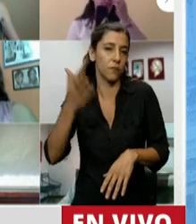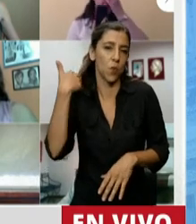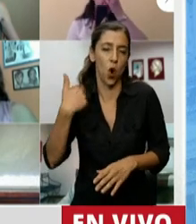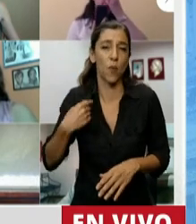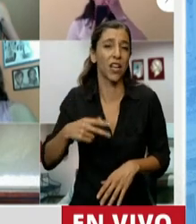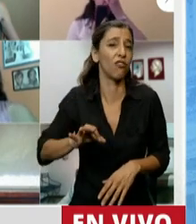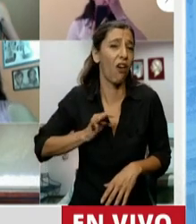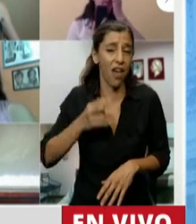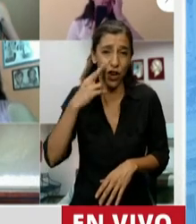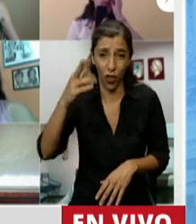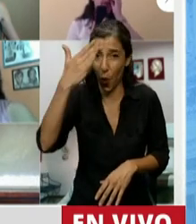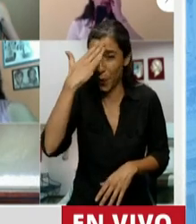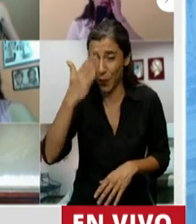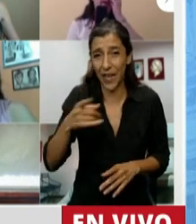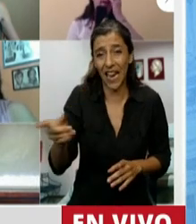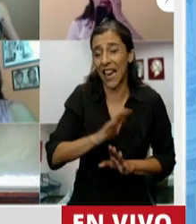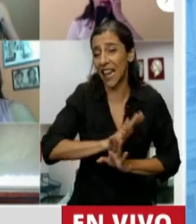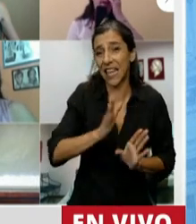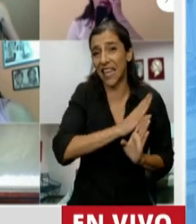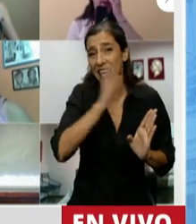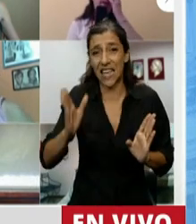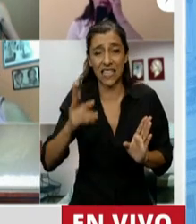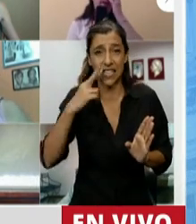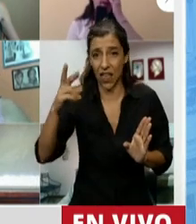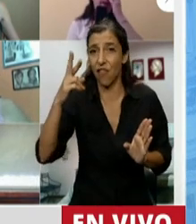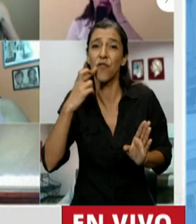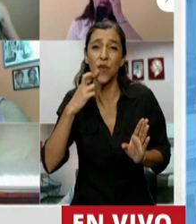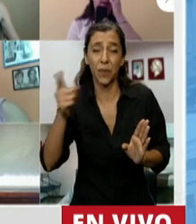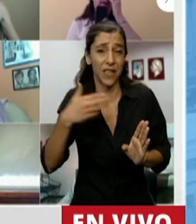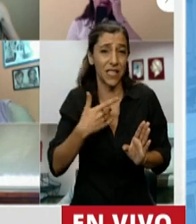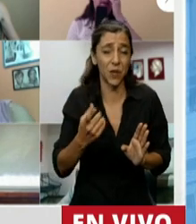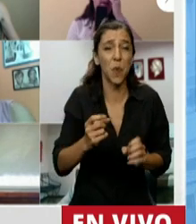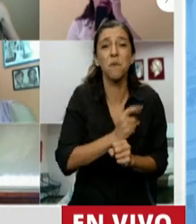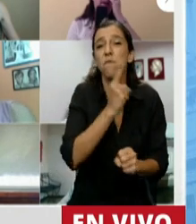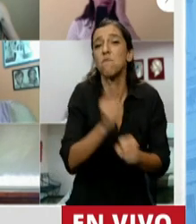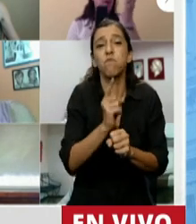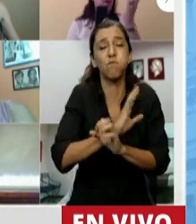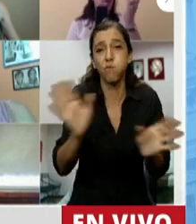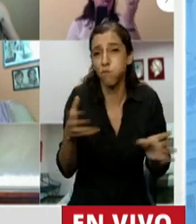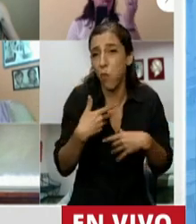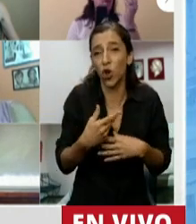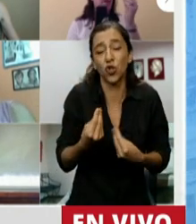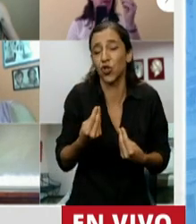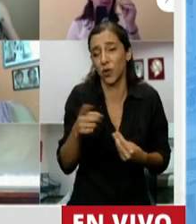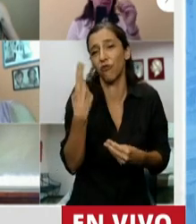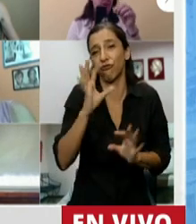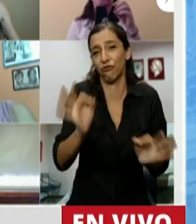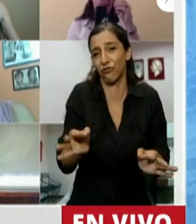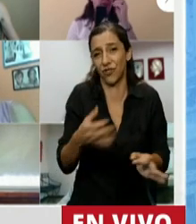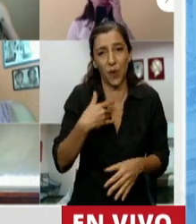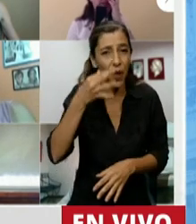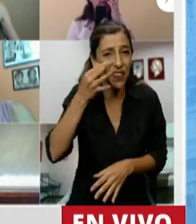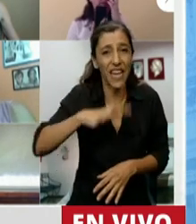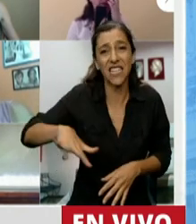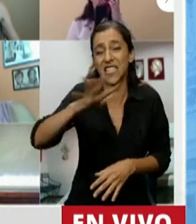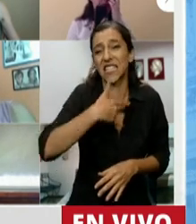en 2015 a uno de los más bajos en 2019, que no alcanzaba ni para cubrir, como hemos visto, infinidad de testimonios en aquel